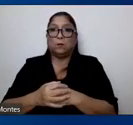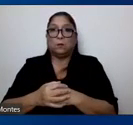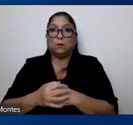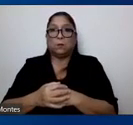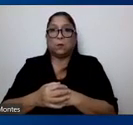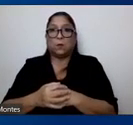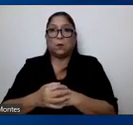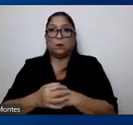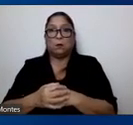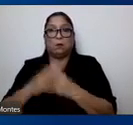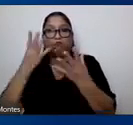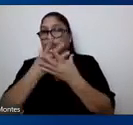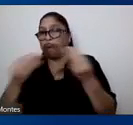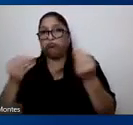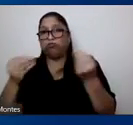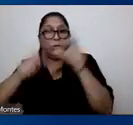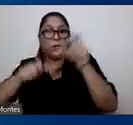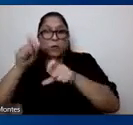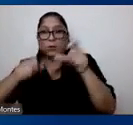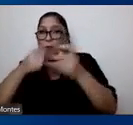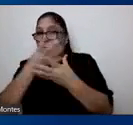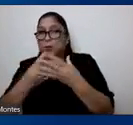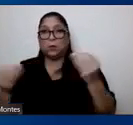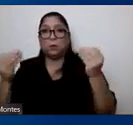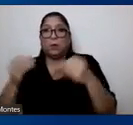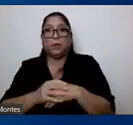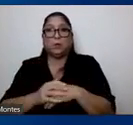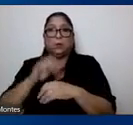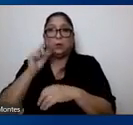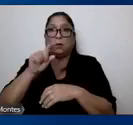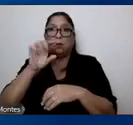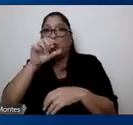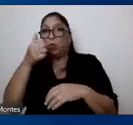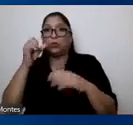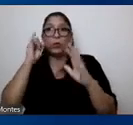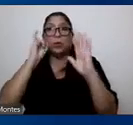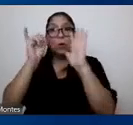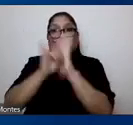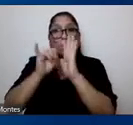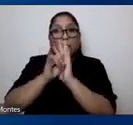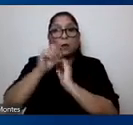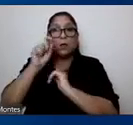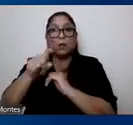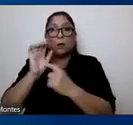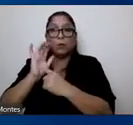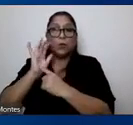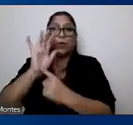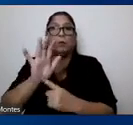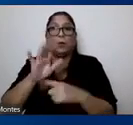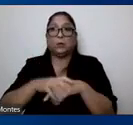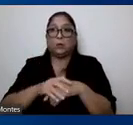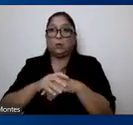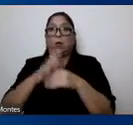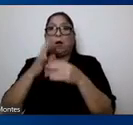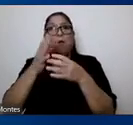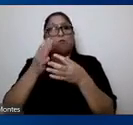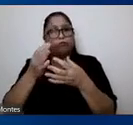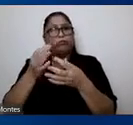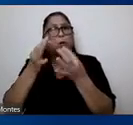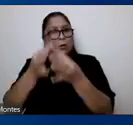los desaparecidos. Y acá tenemos otra imagen también que nos representa también un factor importante